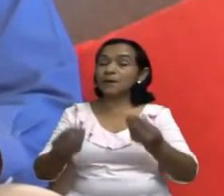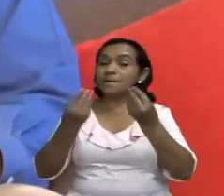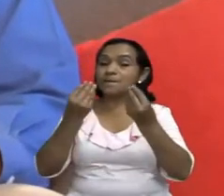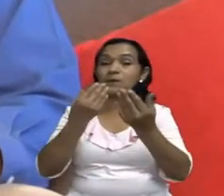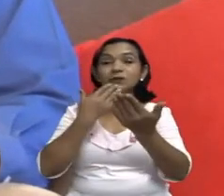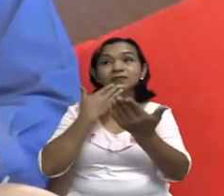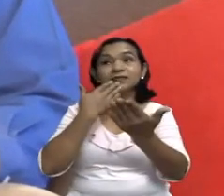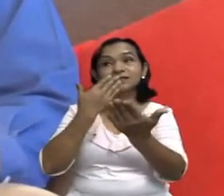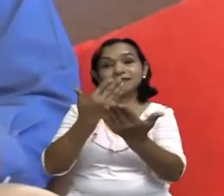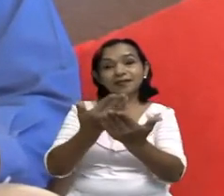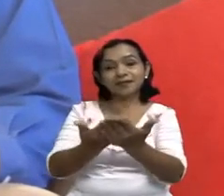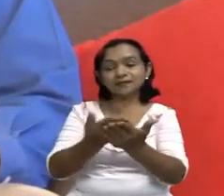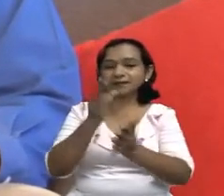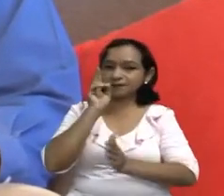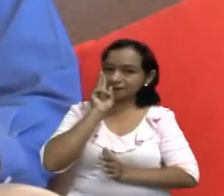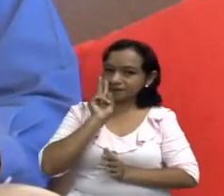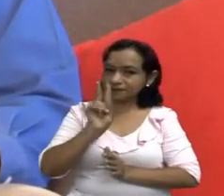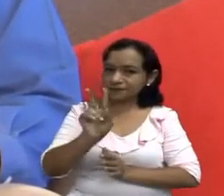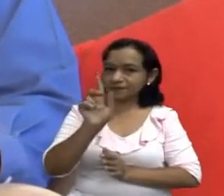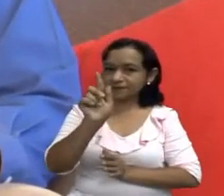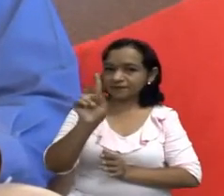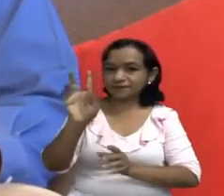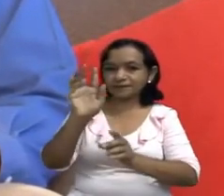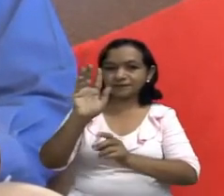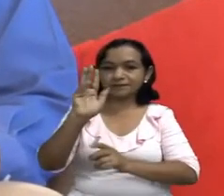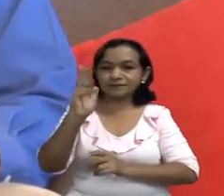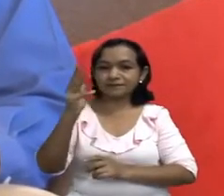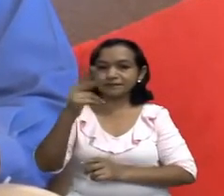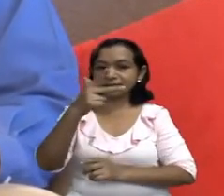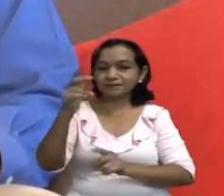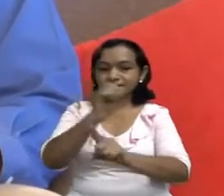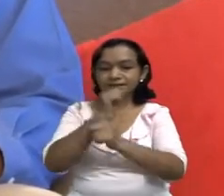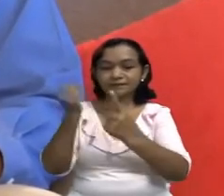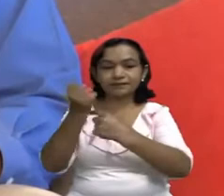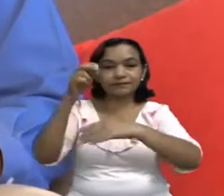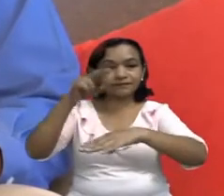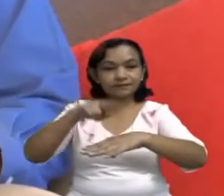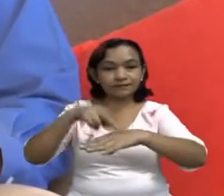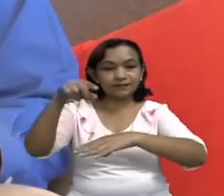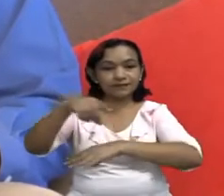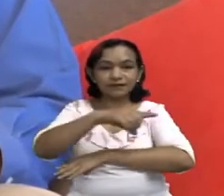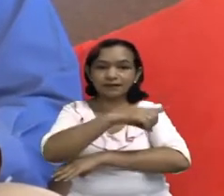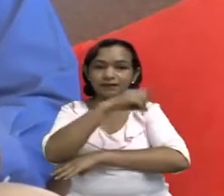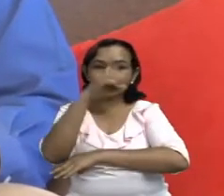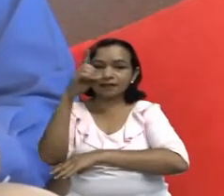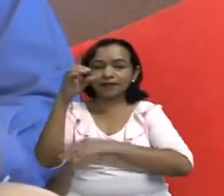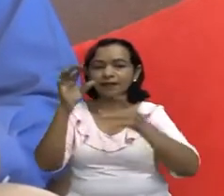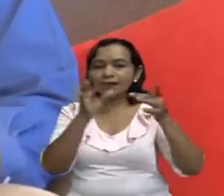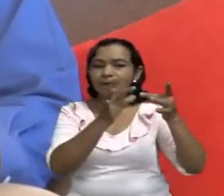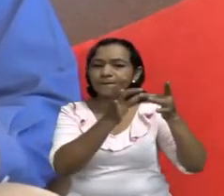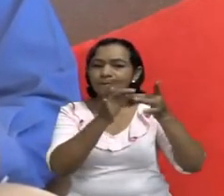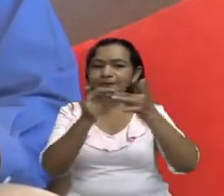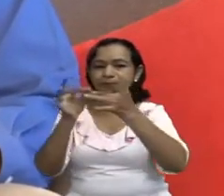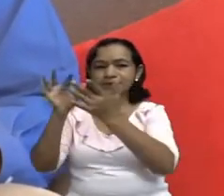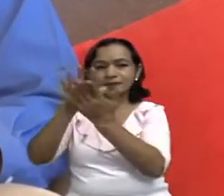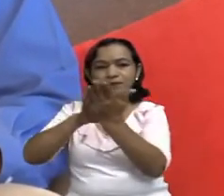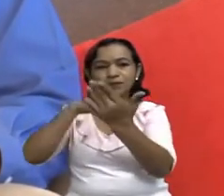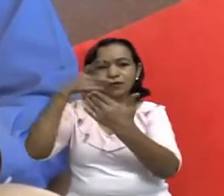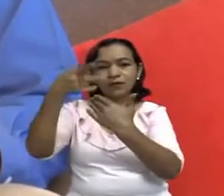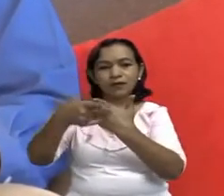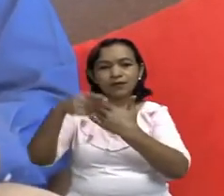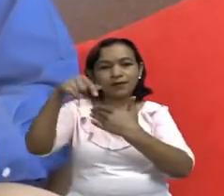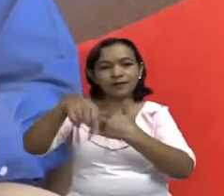gracias por estar en sintonía del canal parlamentario y muchísimas gracias por acompañarnos en esta, que es una edición especial de su programa desde